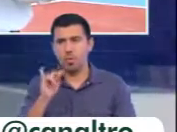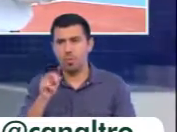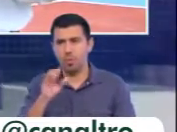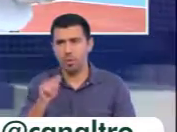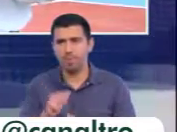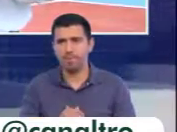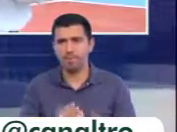estudios con más información